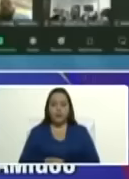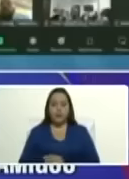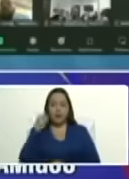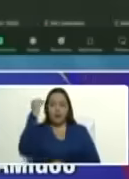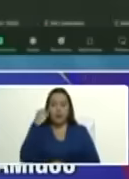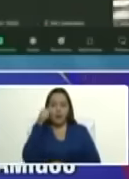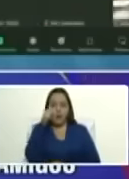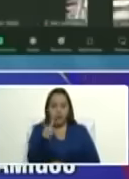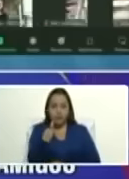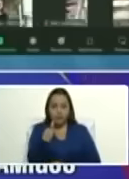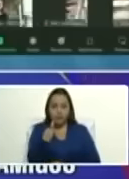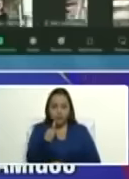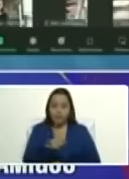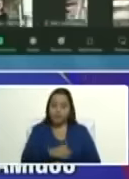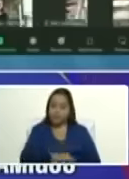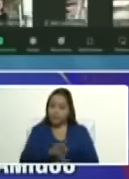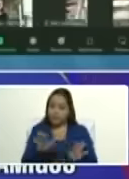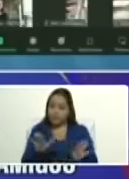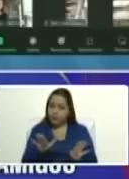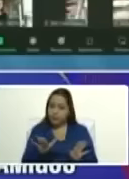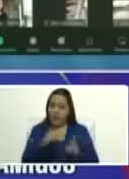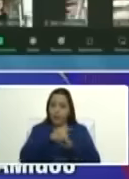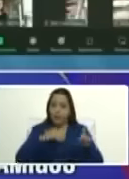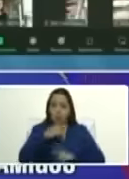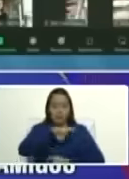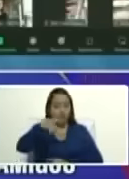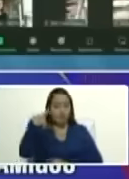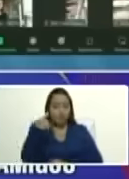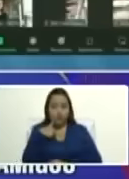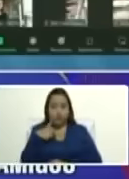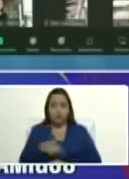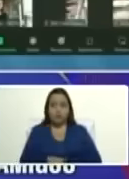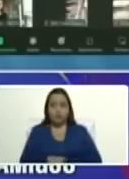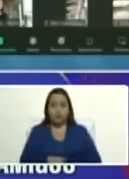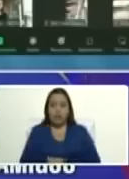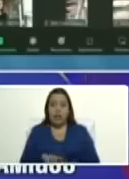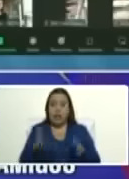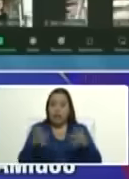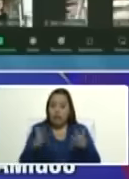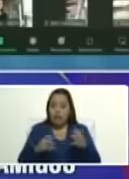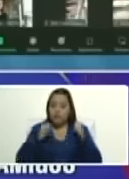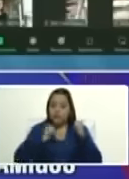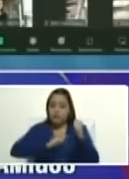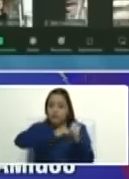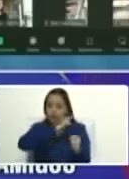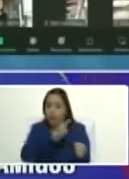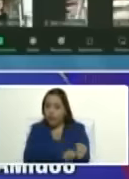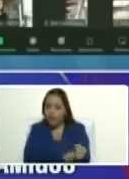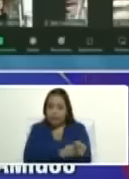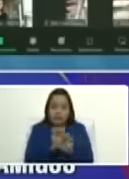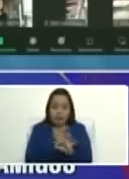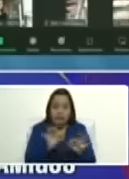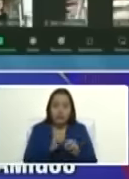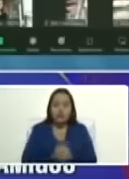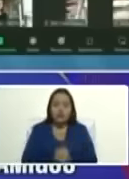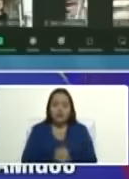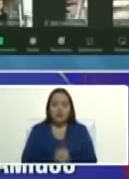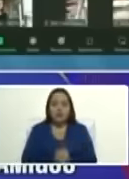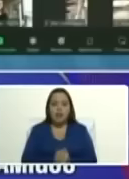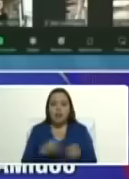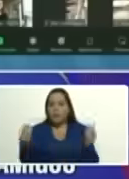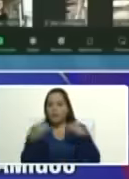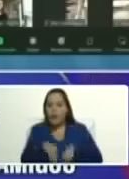Piénsenlo bien. Pero nosotros, nervios de acero, máxima preparación para